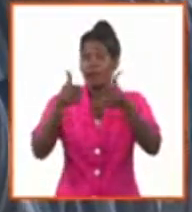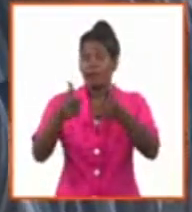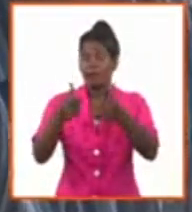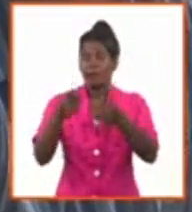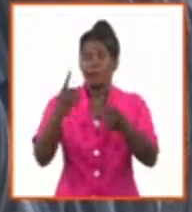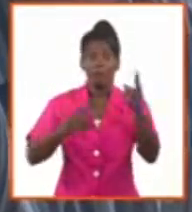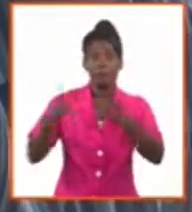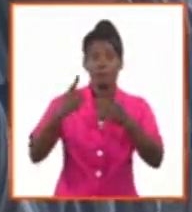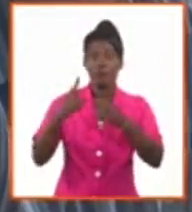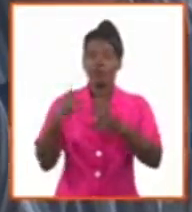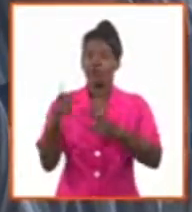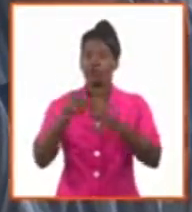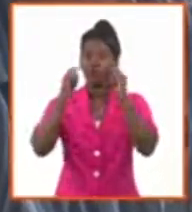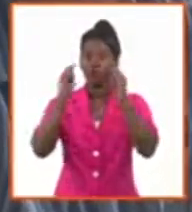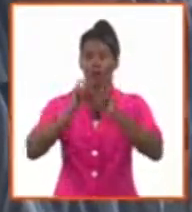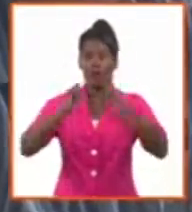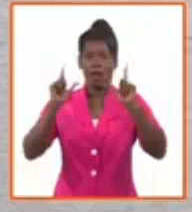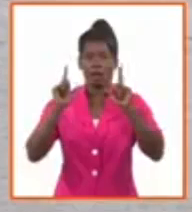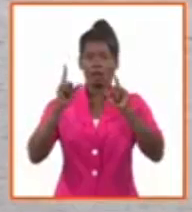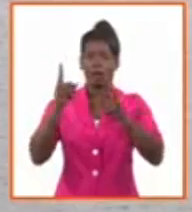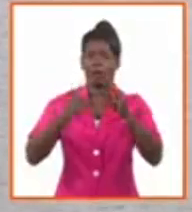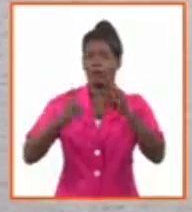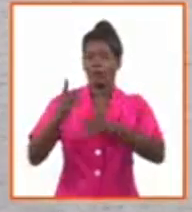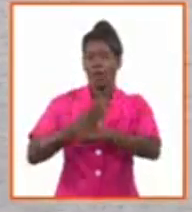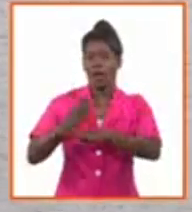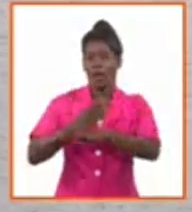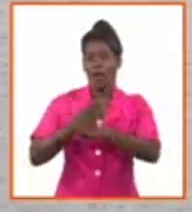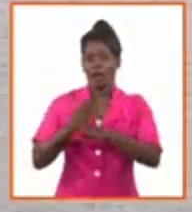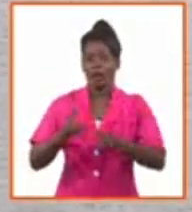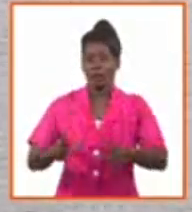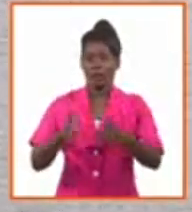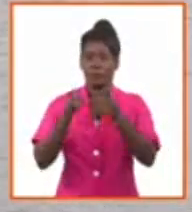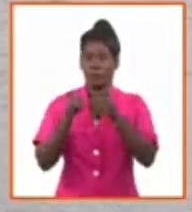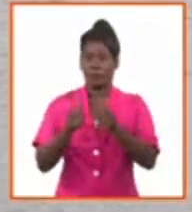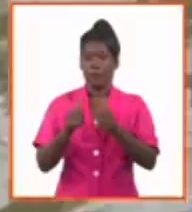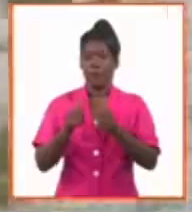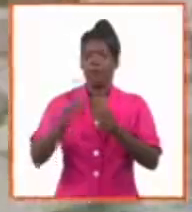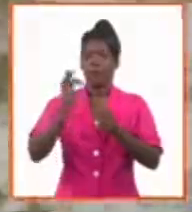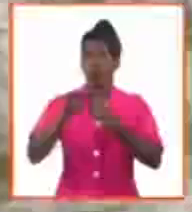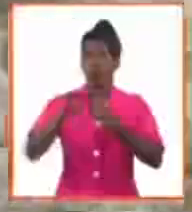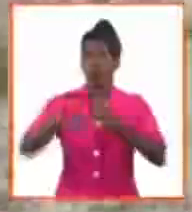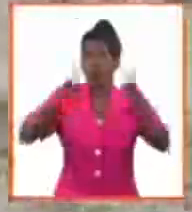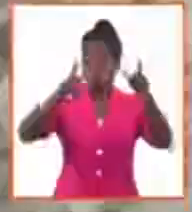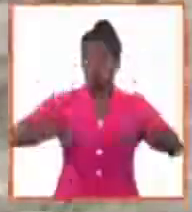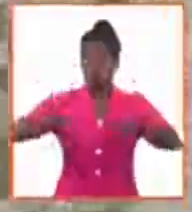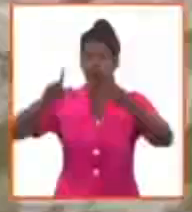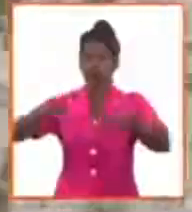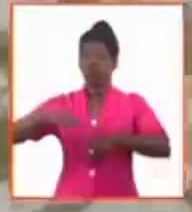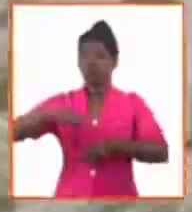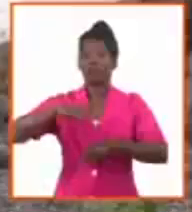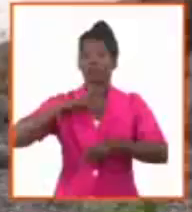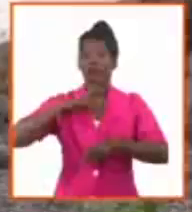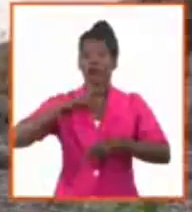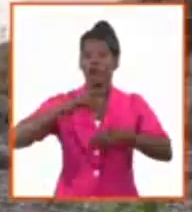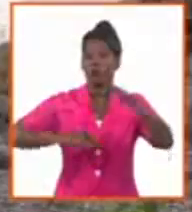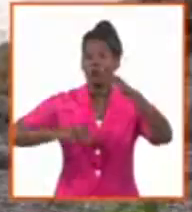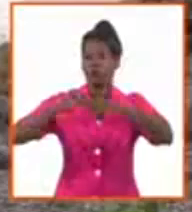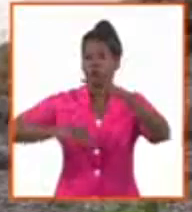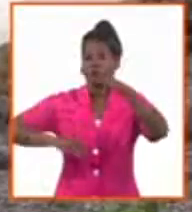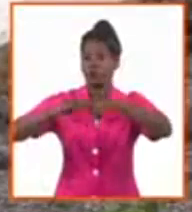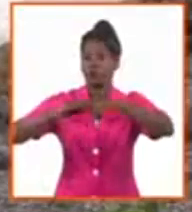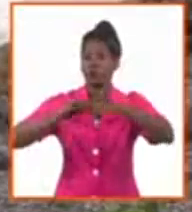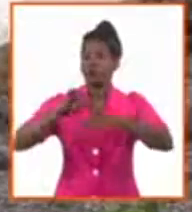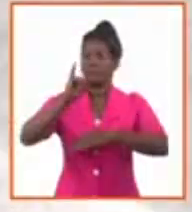prevenir cualquier situación que se nos pueda dar en los territorios. Los embalses de la provincia hoy se encuentran al 67% de